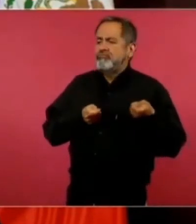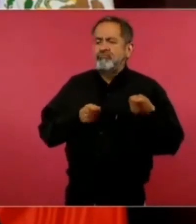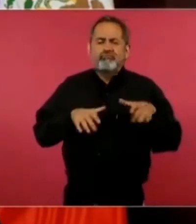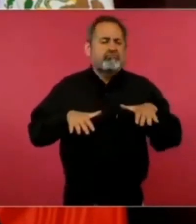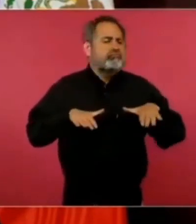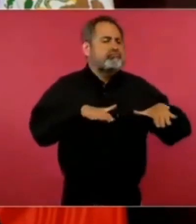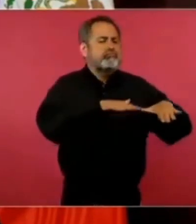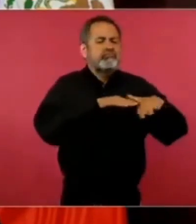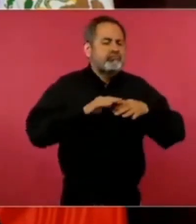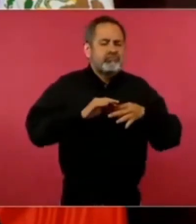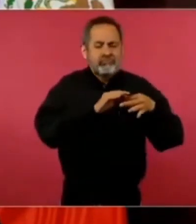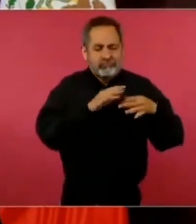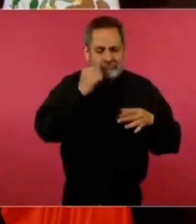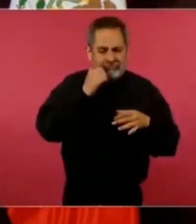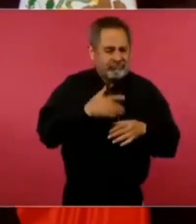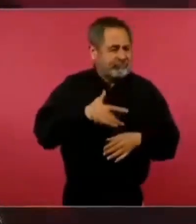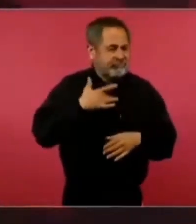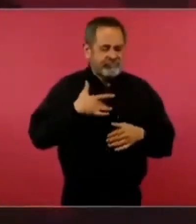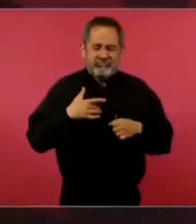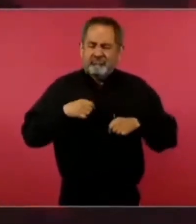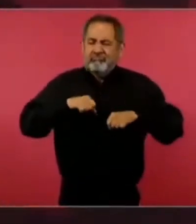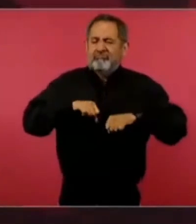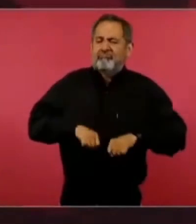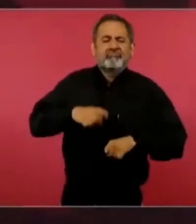los que se sienten